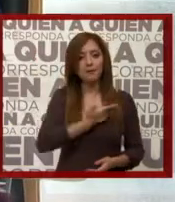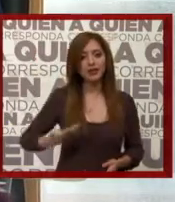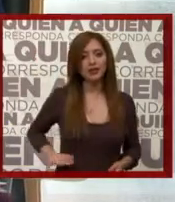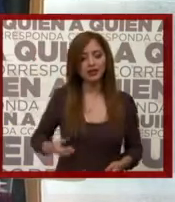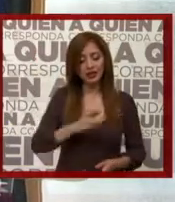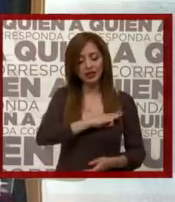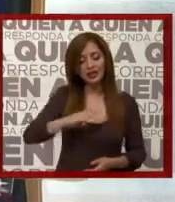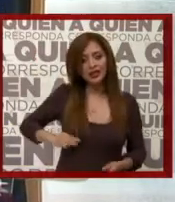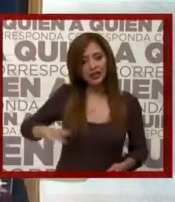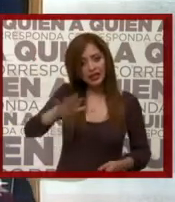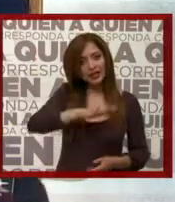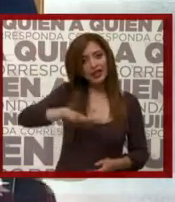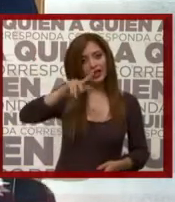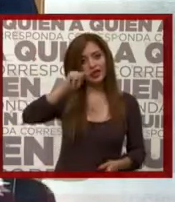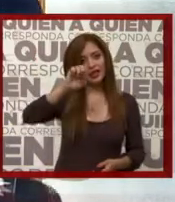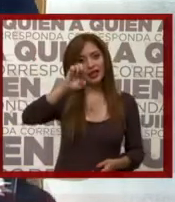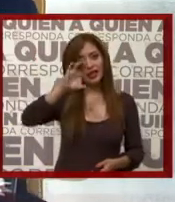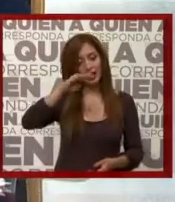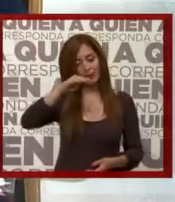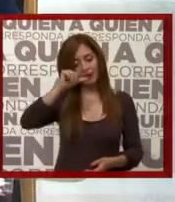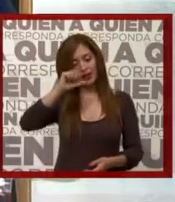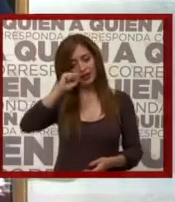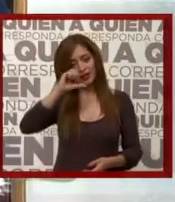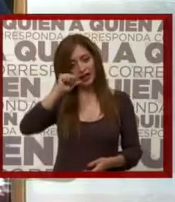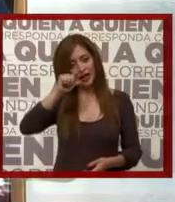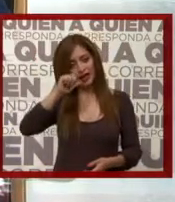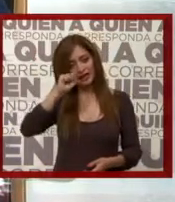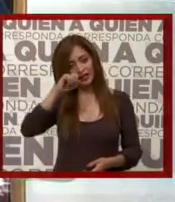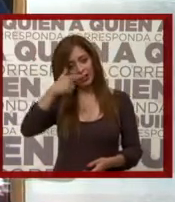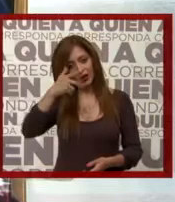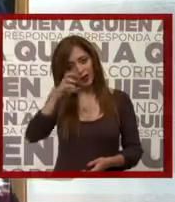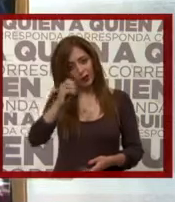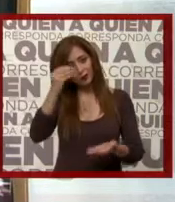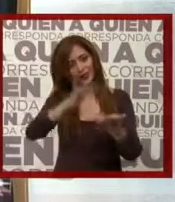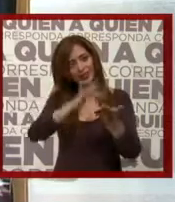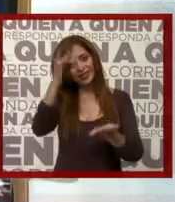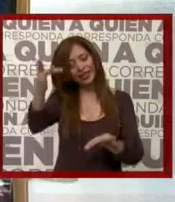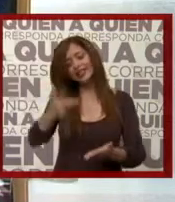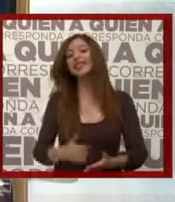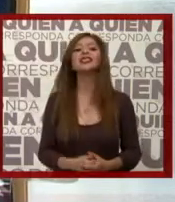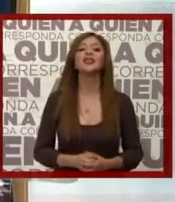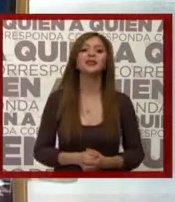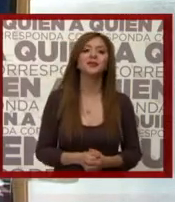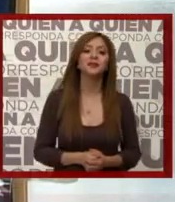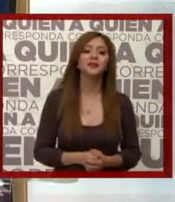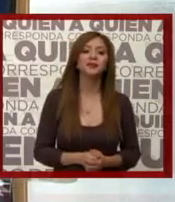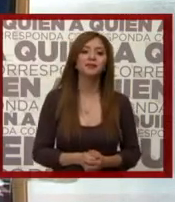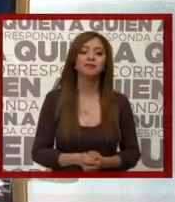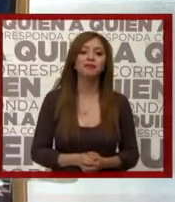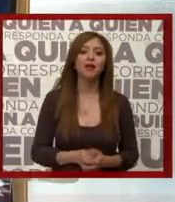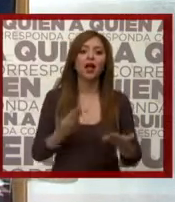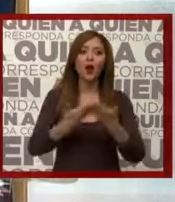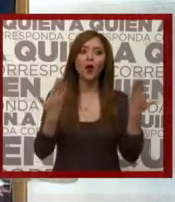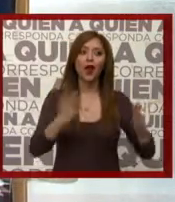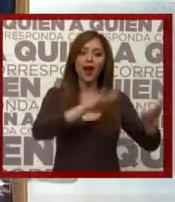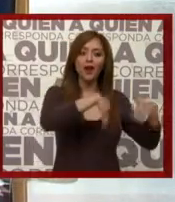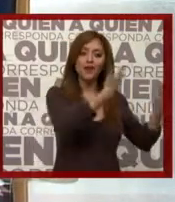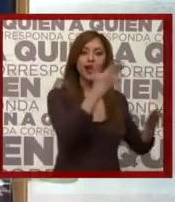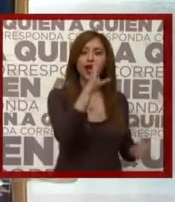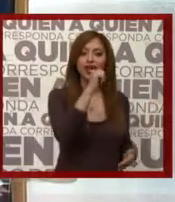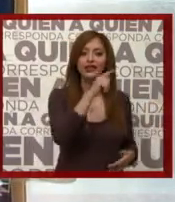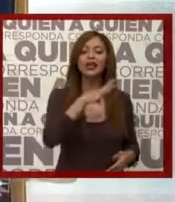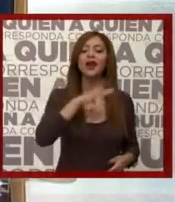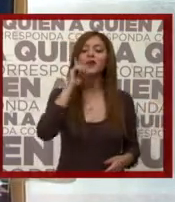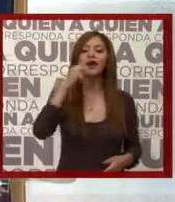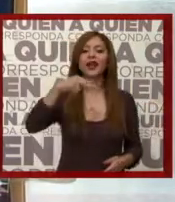de Casmalcingo, Estado de México. Yo lo hago llegar directamente a nuestro director general. Gracias, muy amable. Voy a las casetas de atención. Allá se